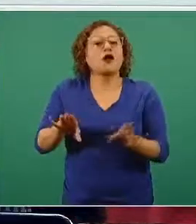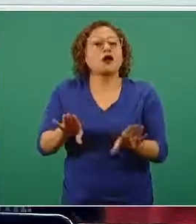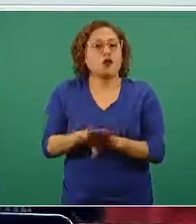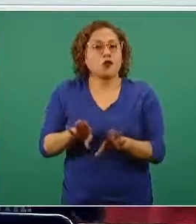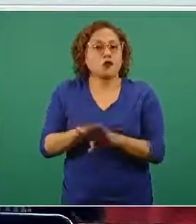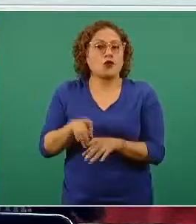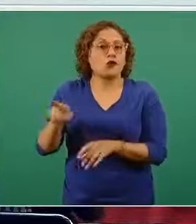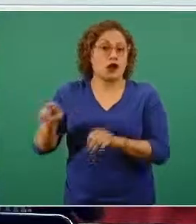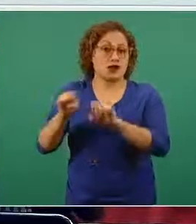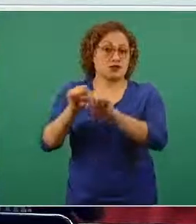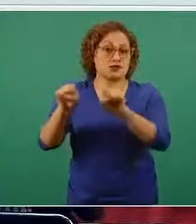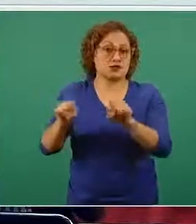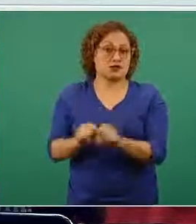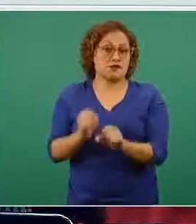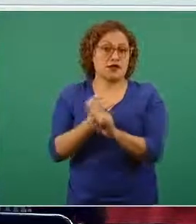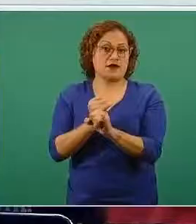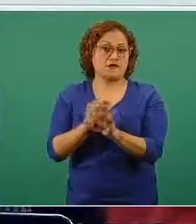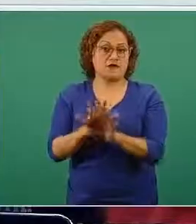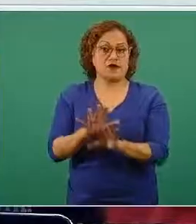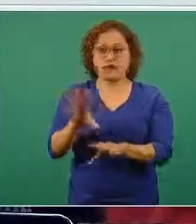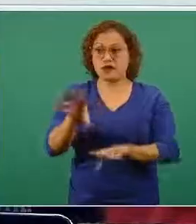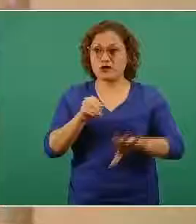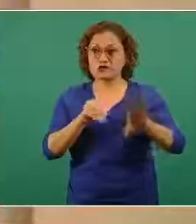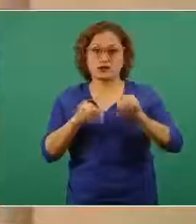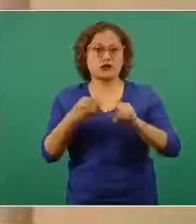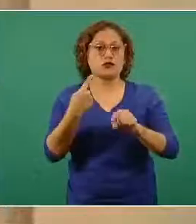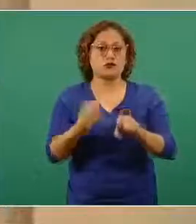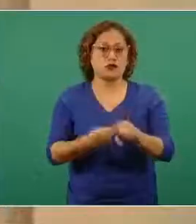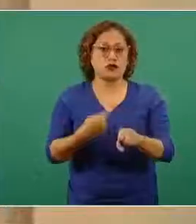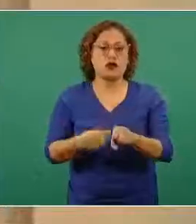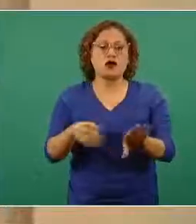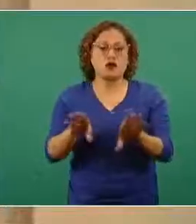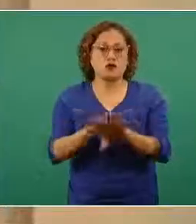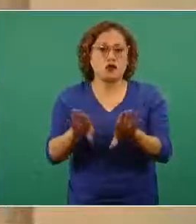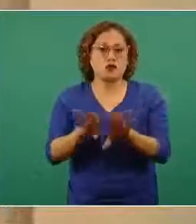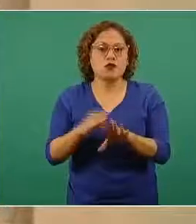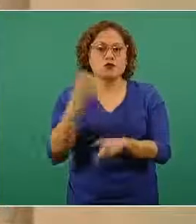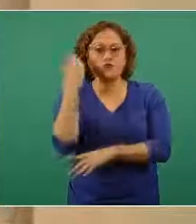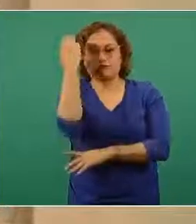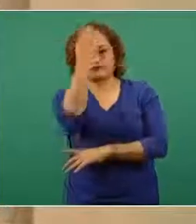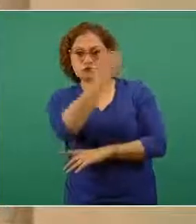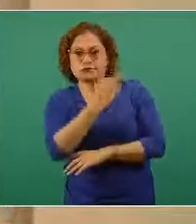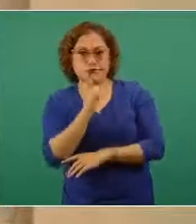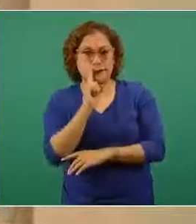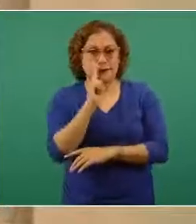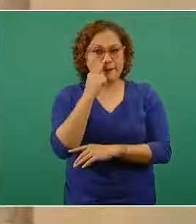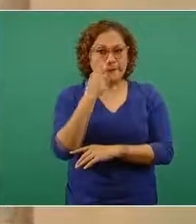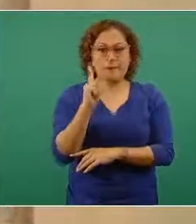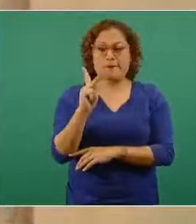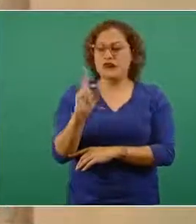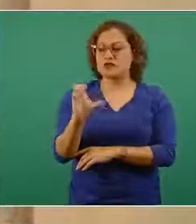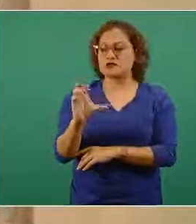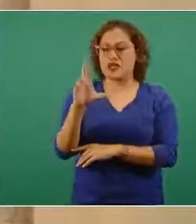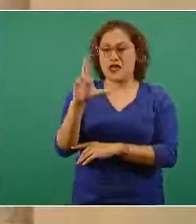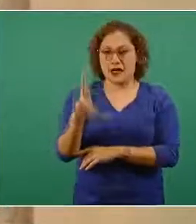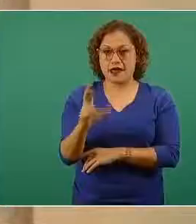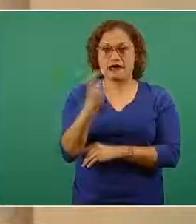este sistema de información son por prueba PCR positiva, por prueba de antígeno positiva, por personas que son